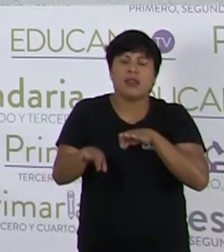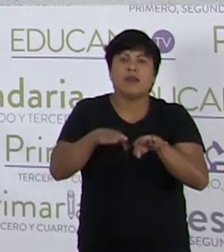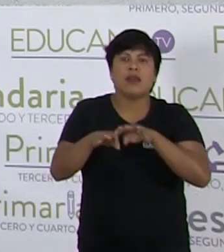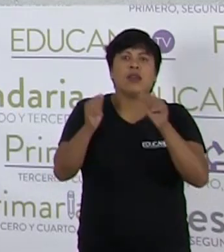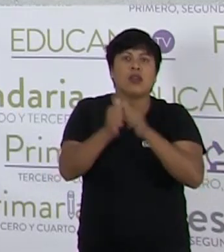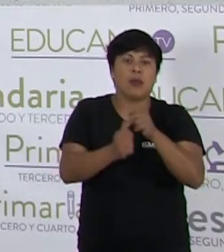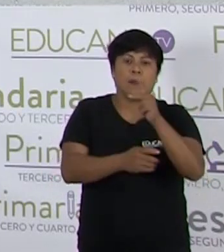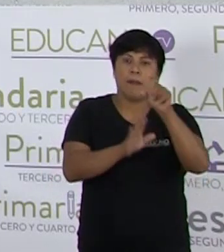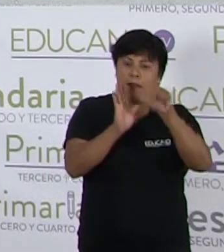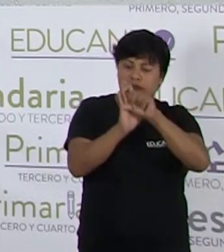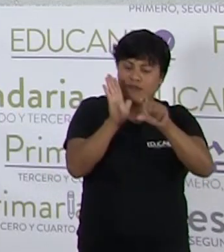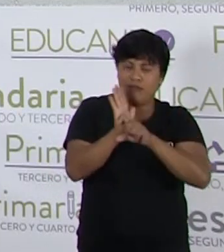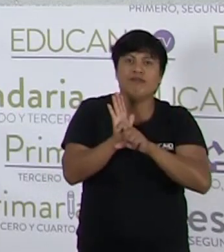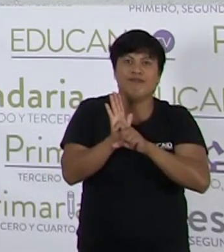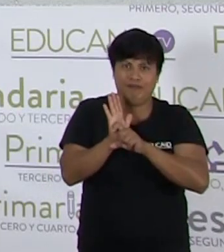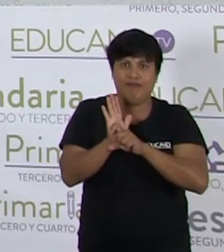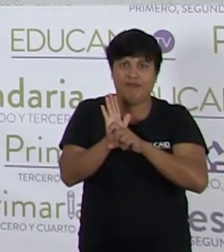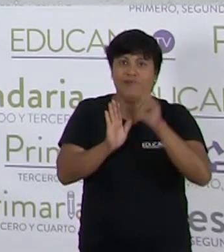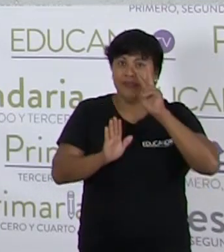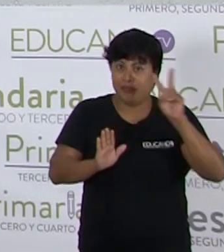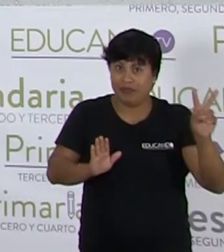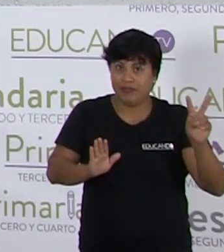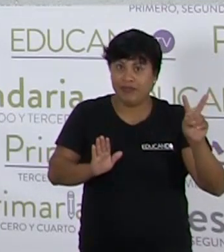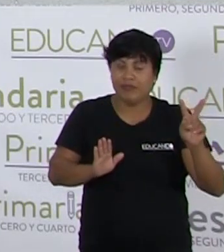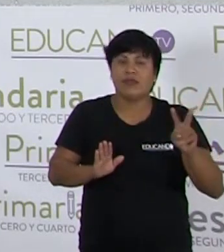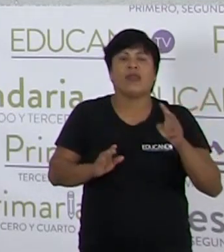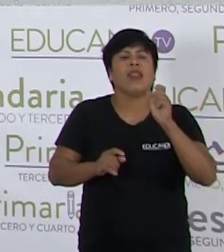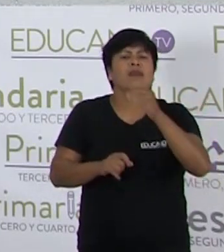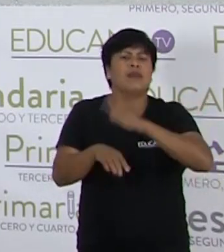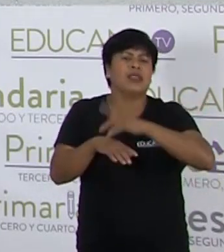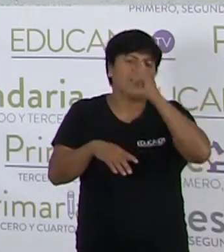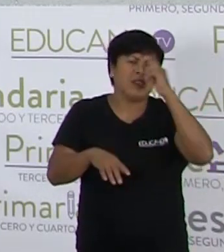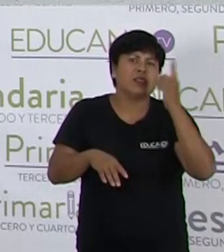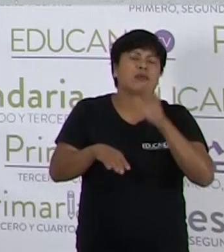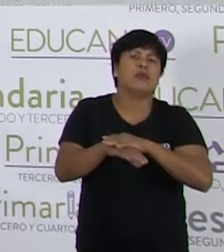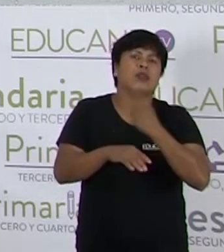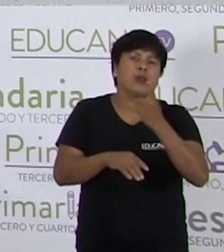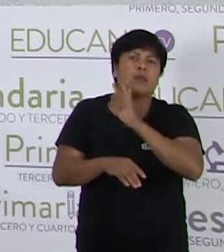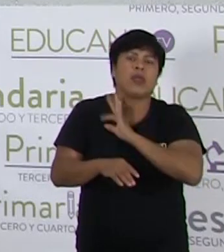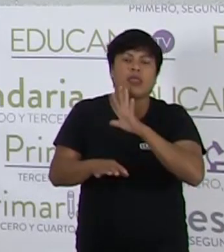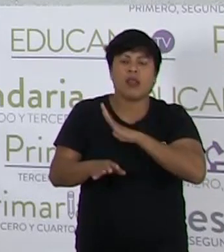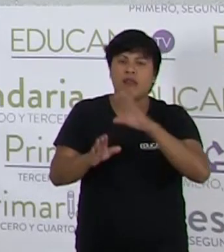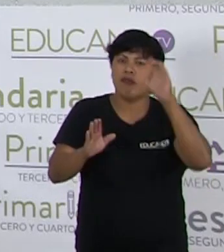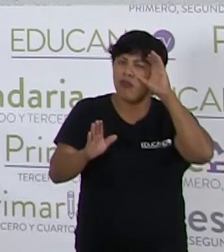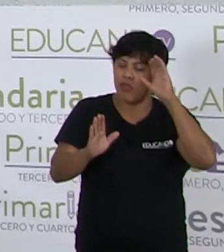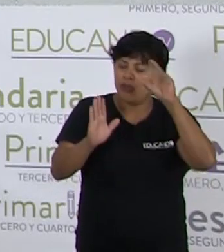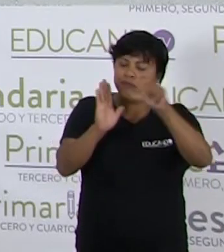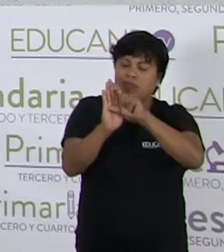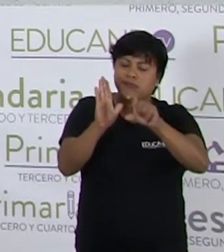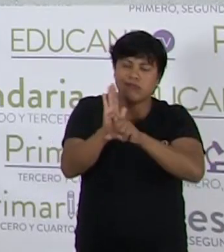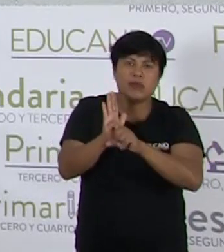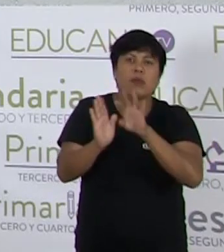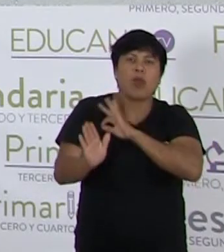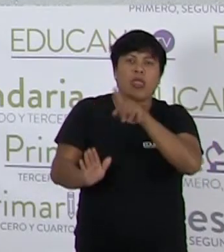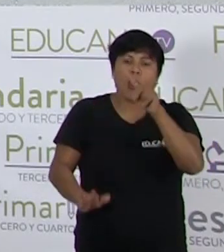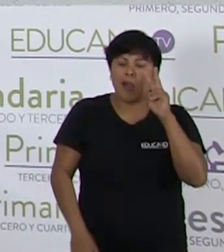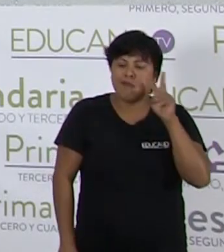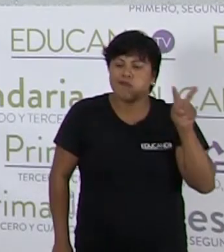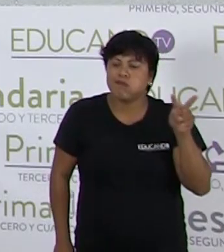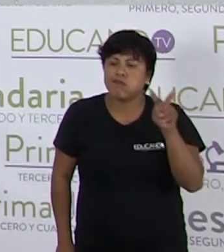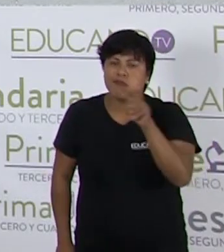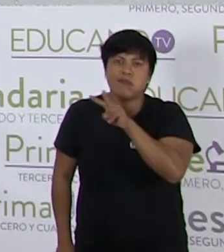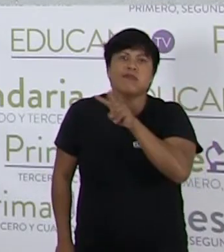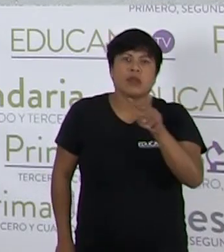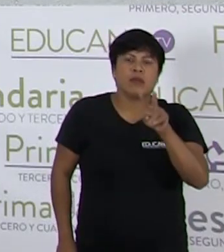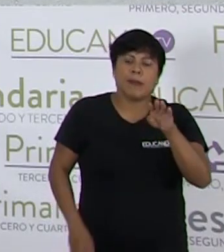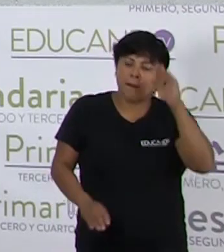con pictogramas? ¿Verdad? Es más fácil porque tiene imágenes y te permite observar, te